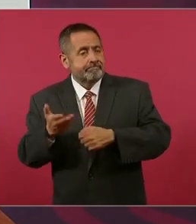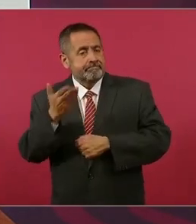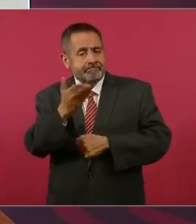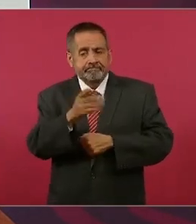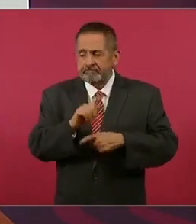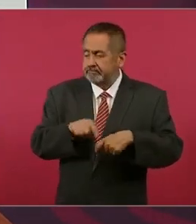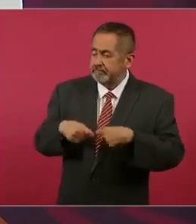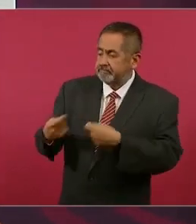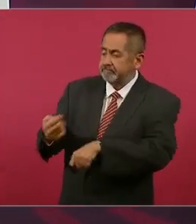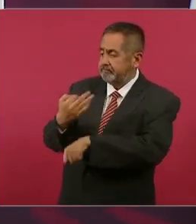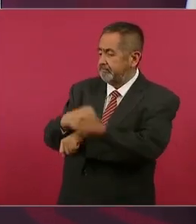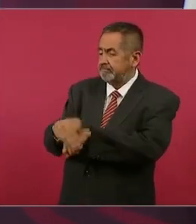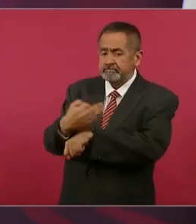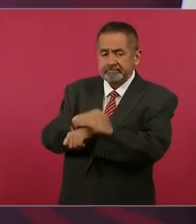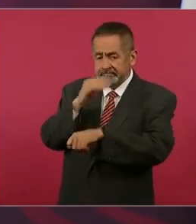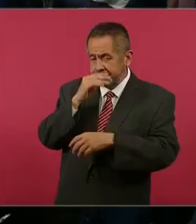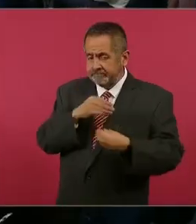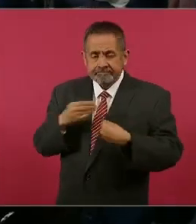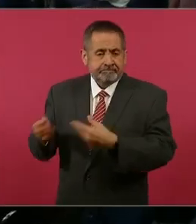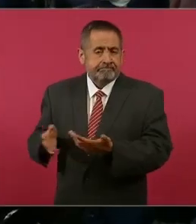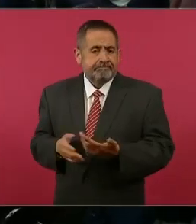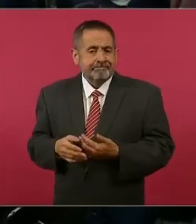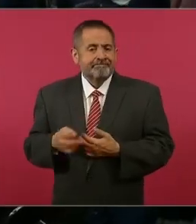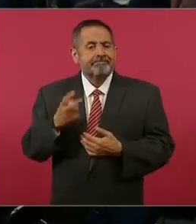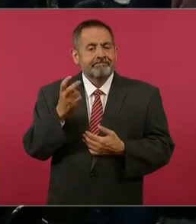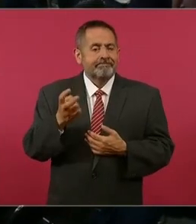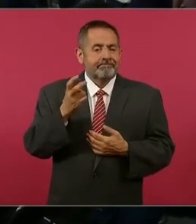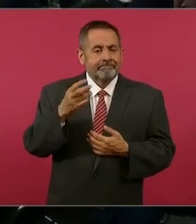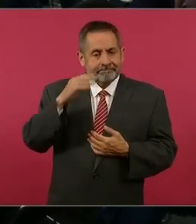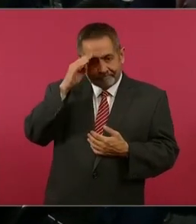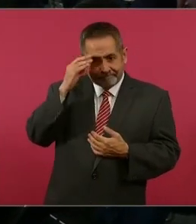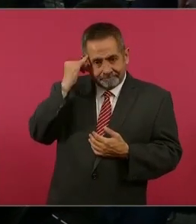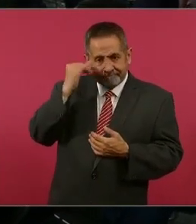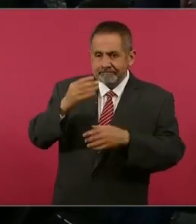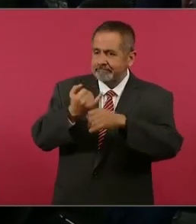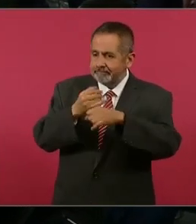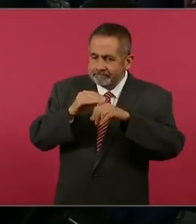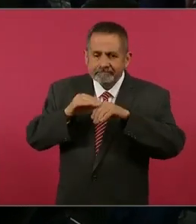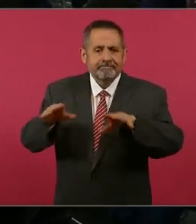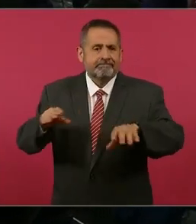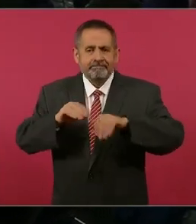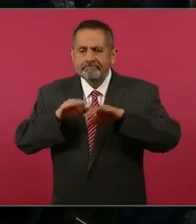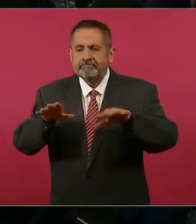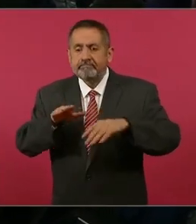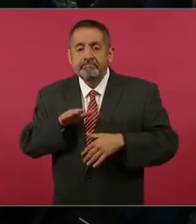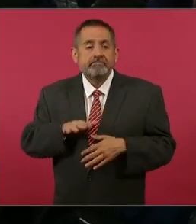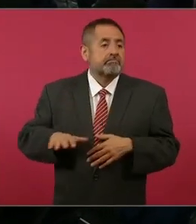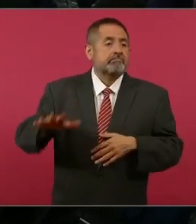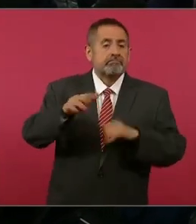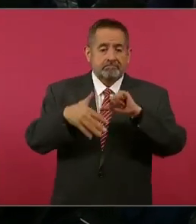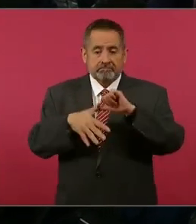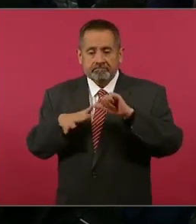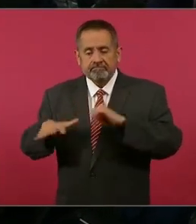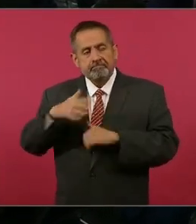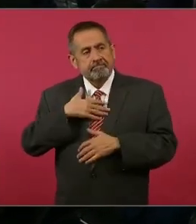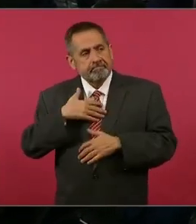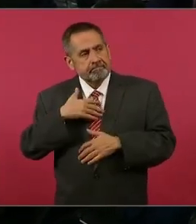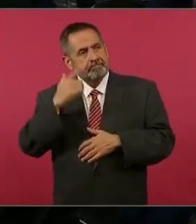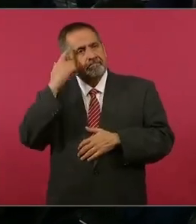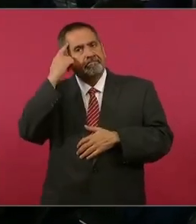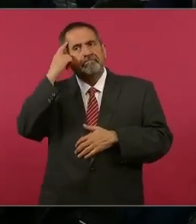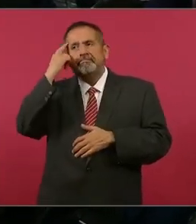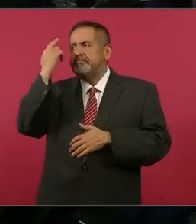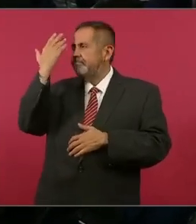Estamos planteando que se informe más para que la gente conozca de